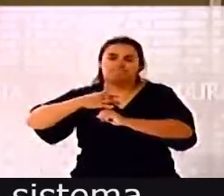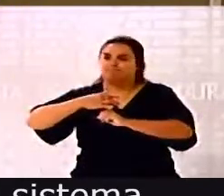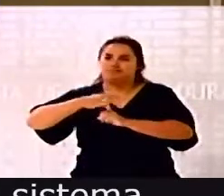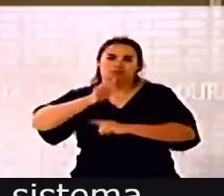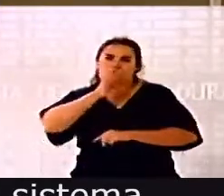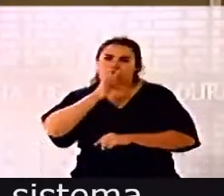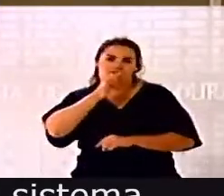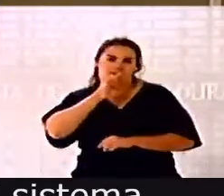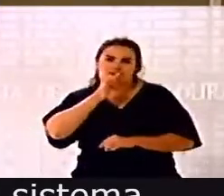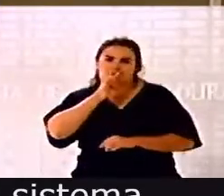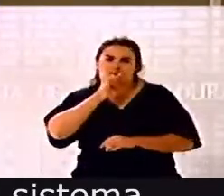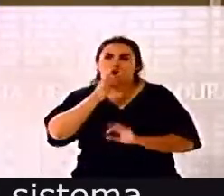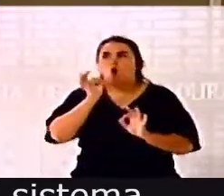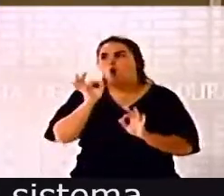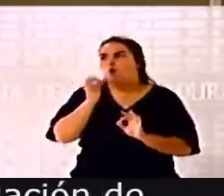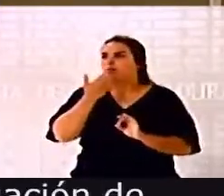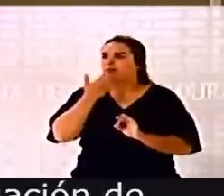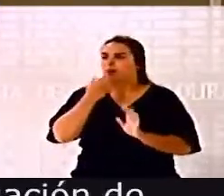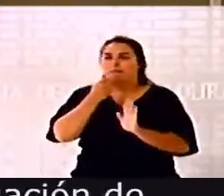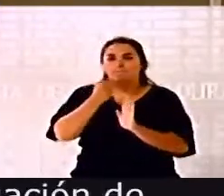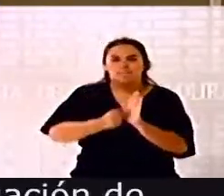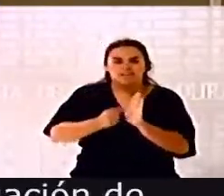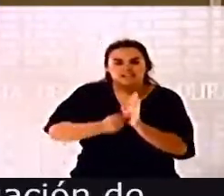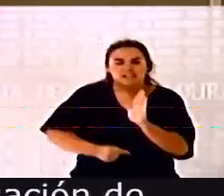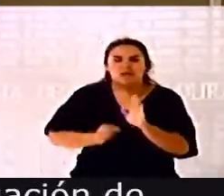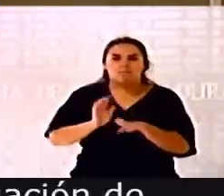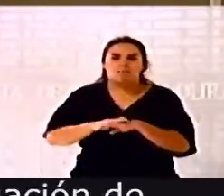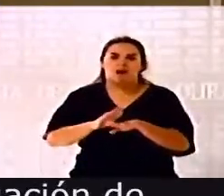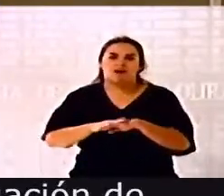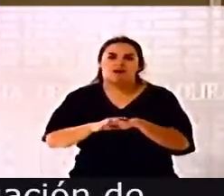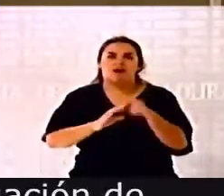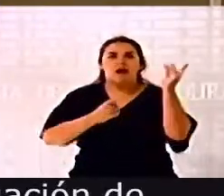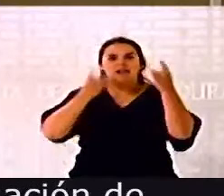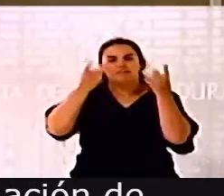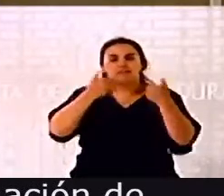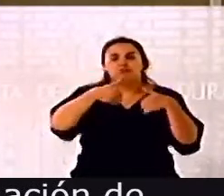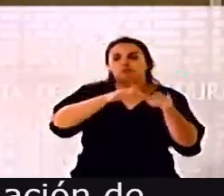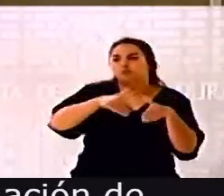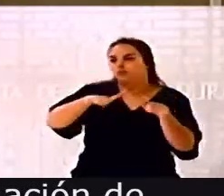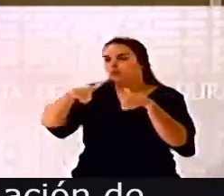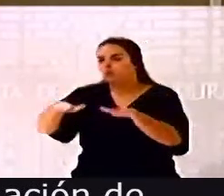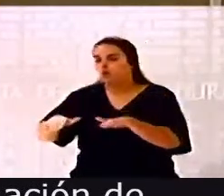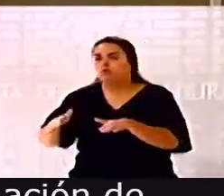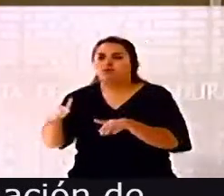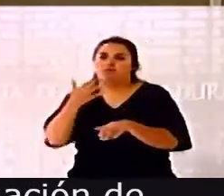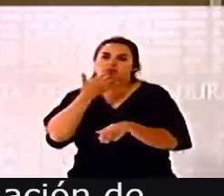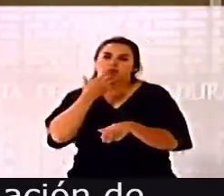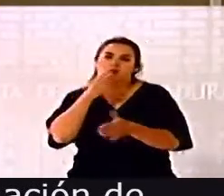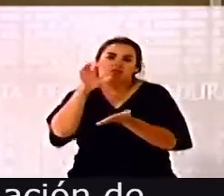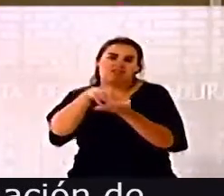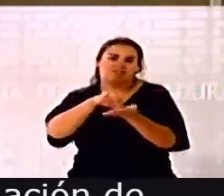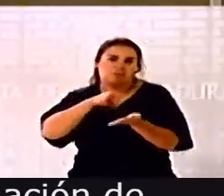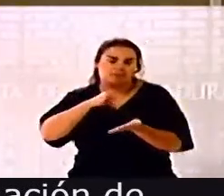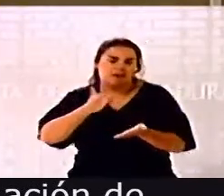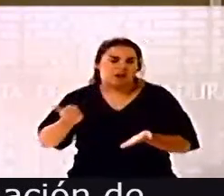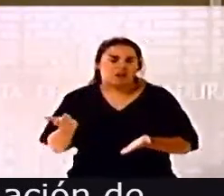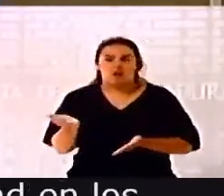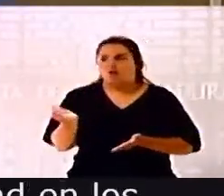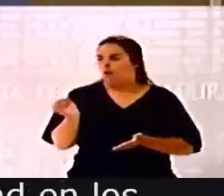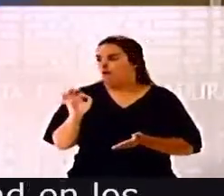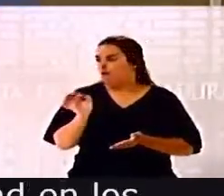que tomar medidas de suspensión de actividad en los centros hospitalarios